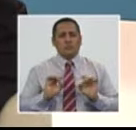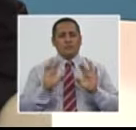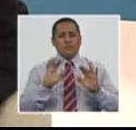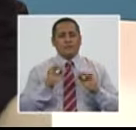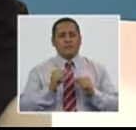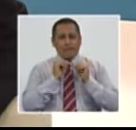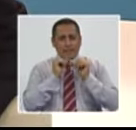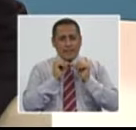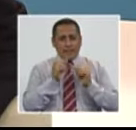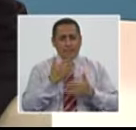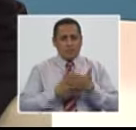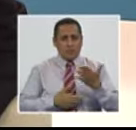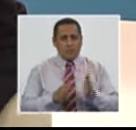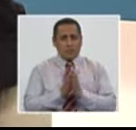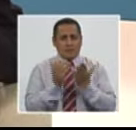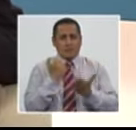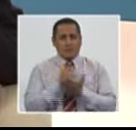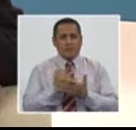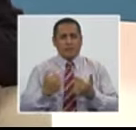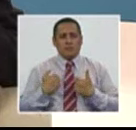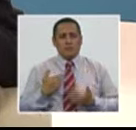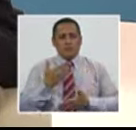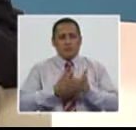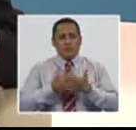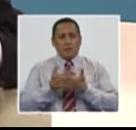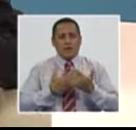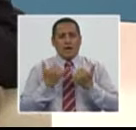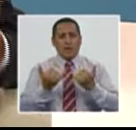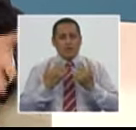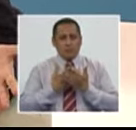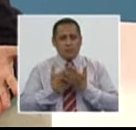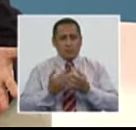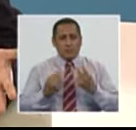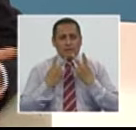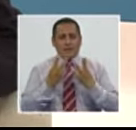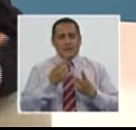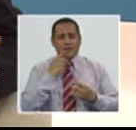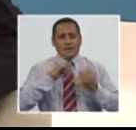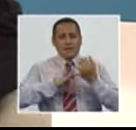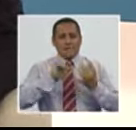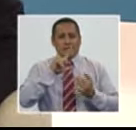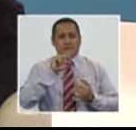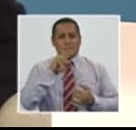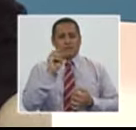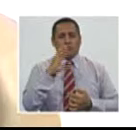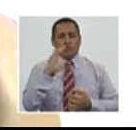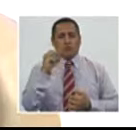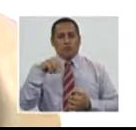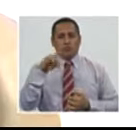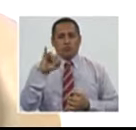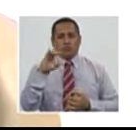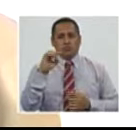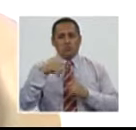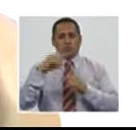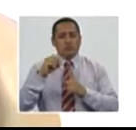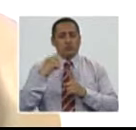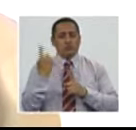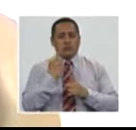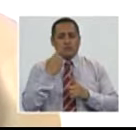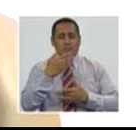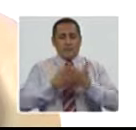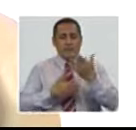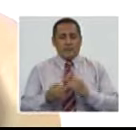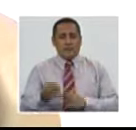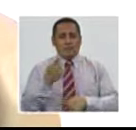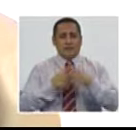si carecíamos del pasaporte podemos tener este documento alternativo que es el salvoconducto Sí pero solamente para retornar al